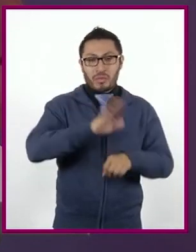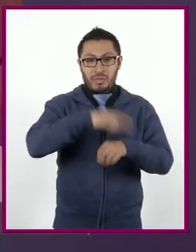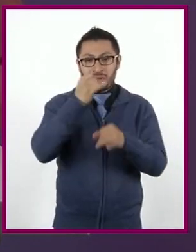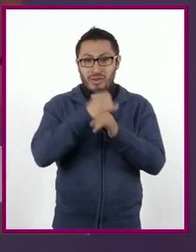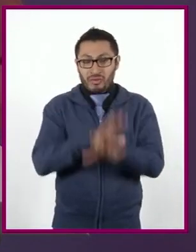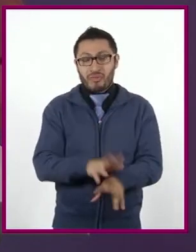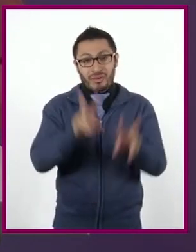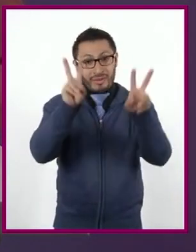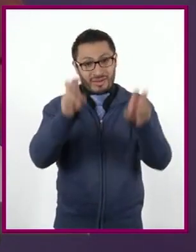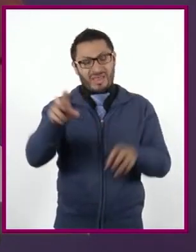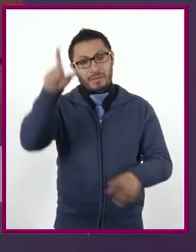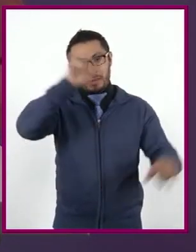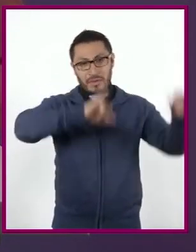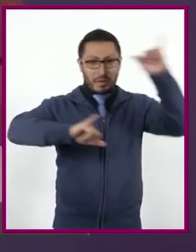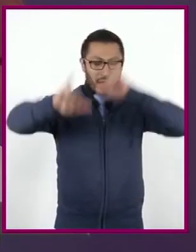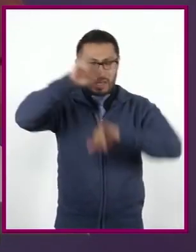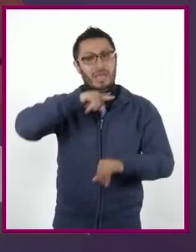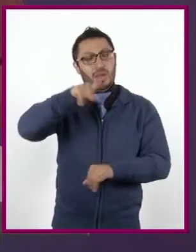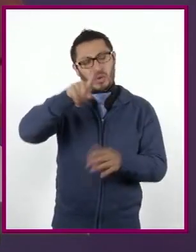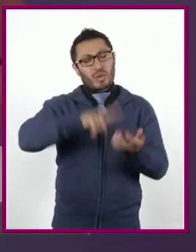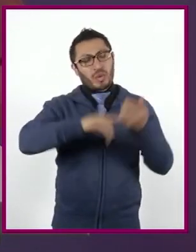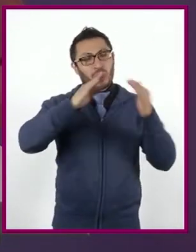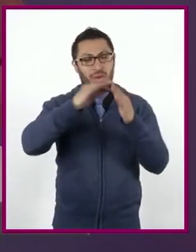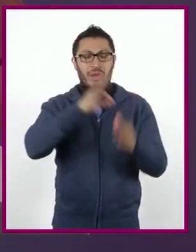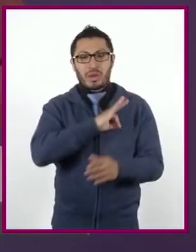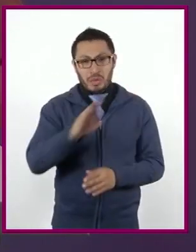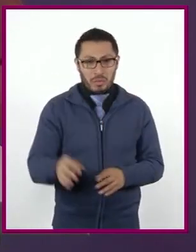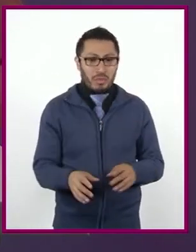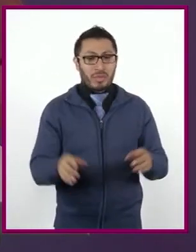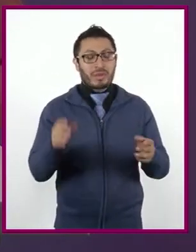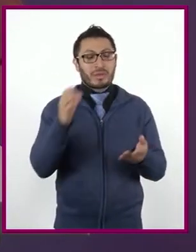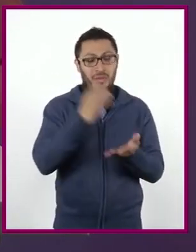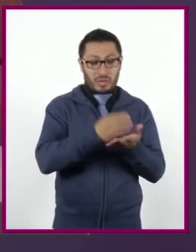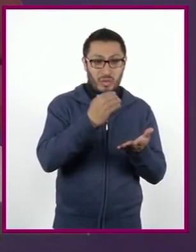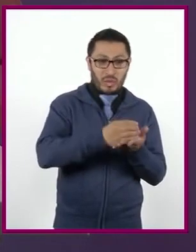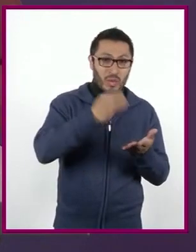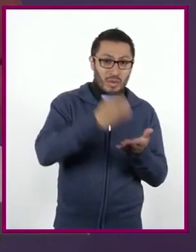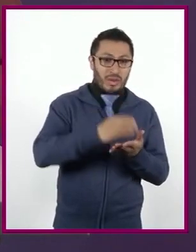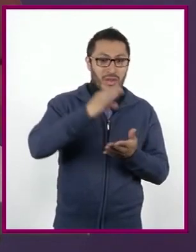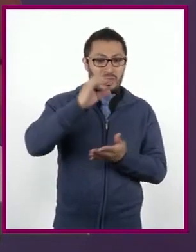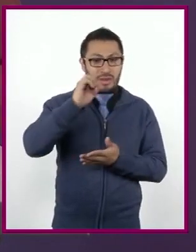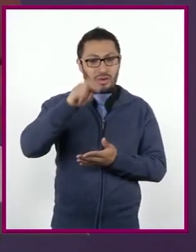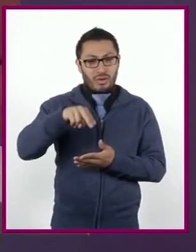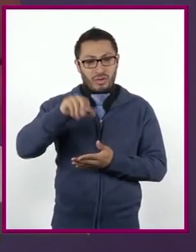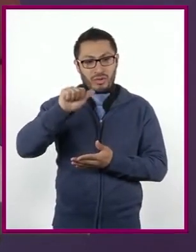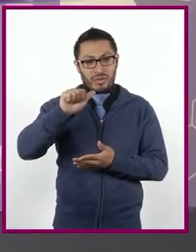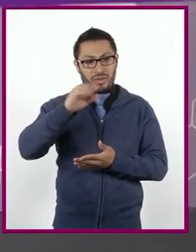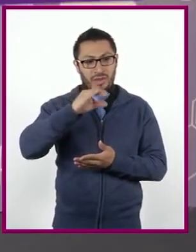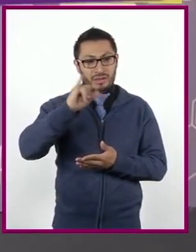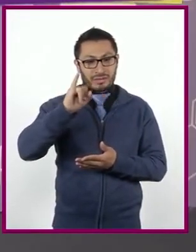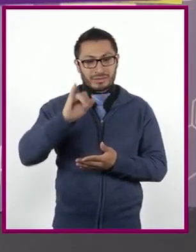el tema y experimentos a tu alcance, puedes consultar los cuadernillos del CONACYT.